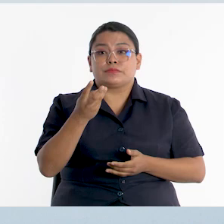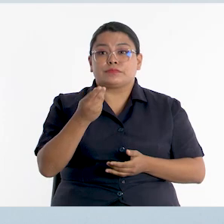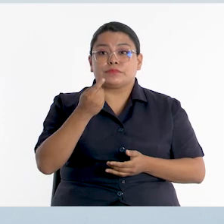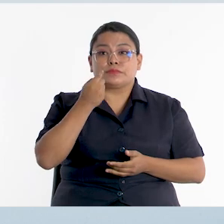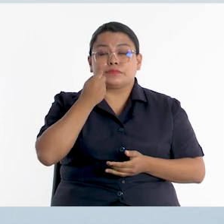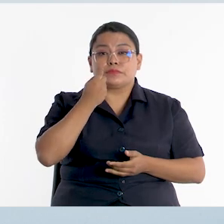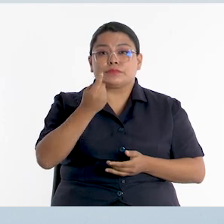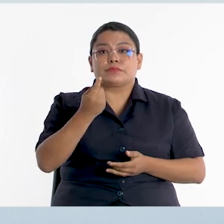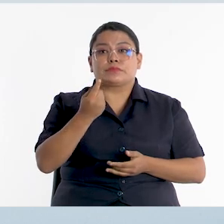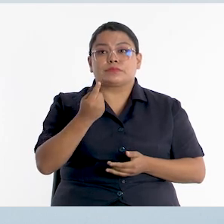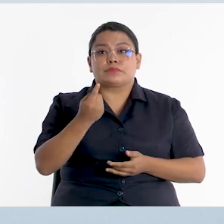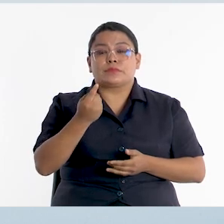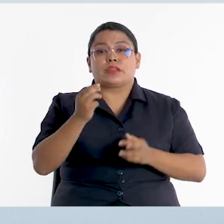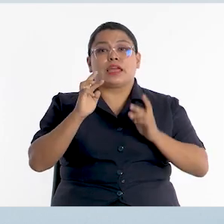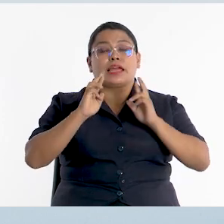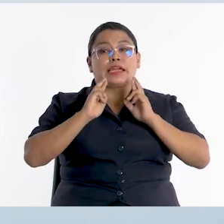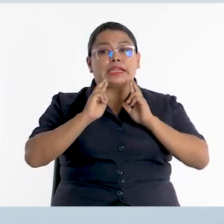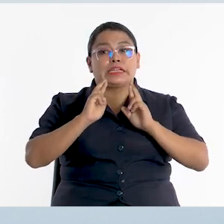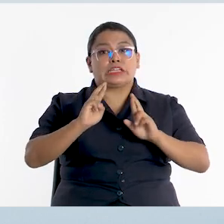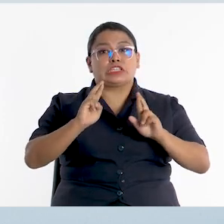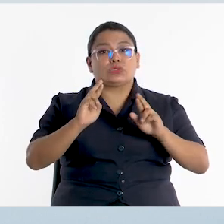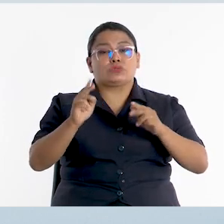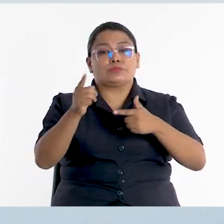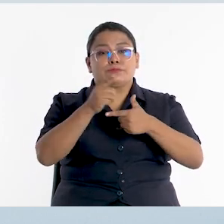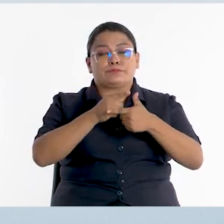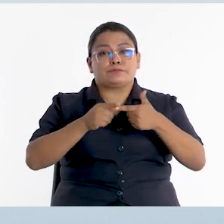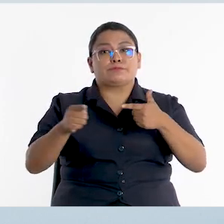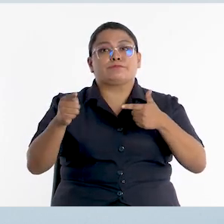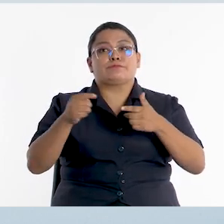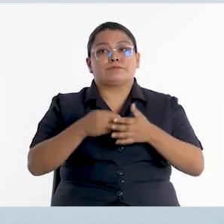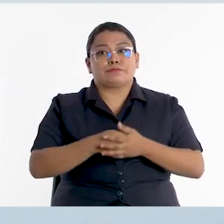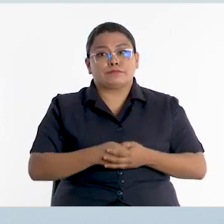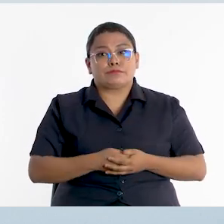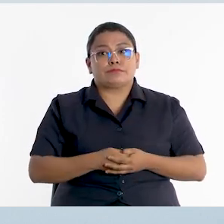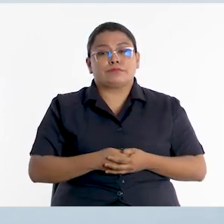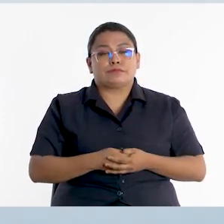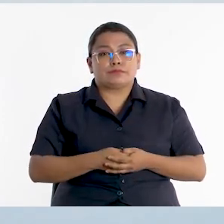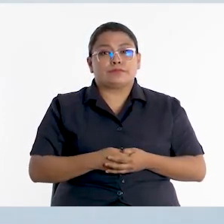Este número que tenemos acá es el resultado de la división,